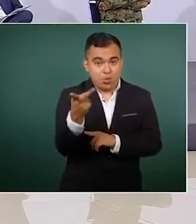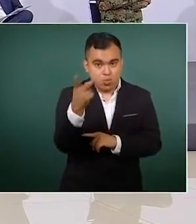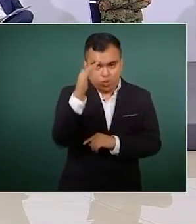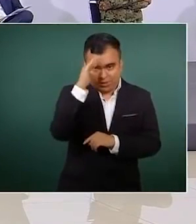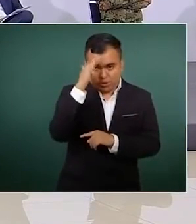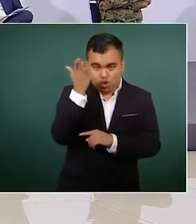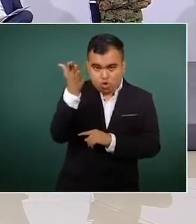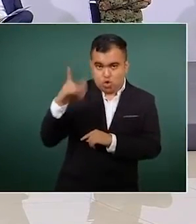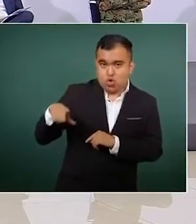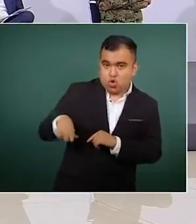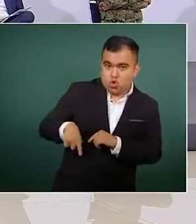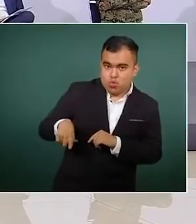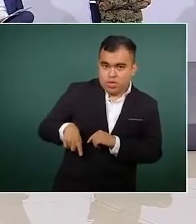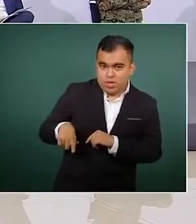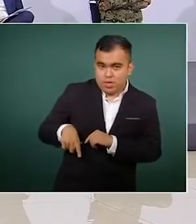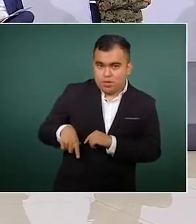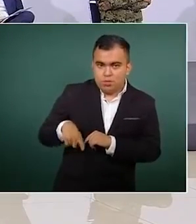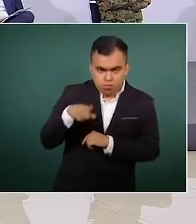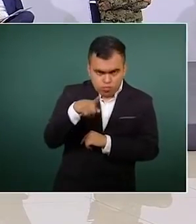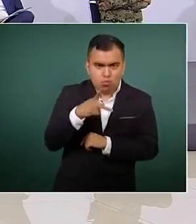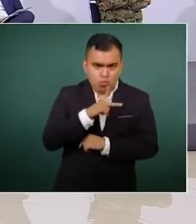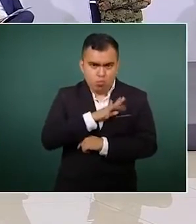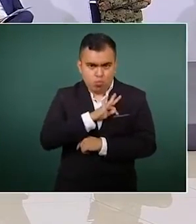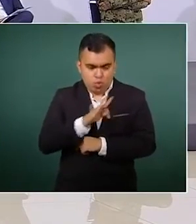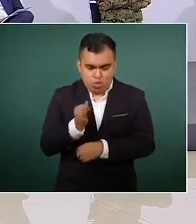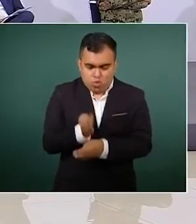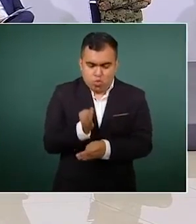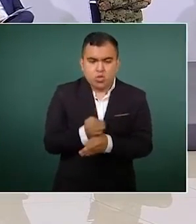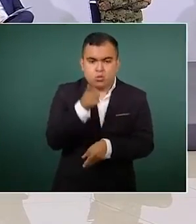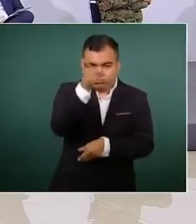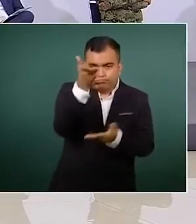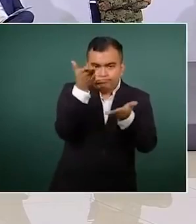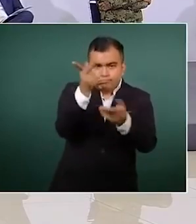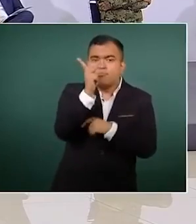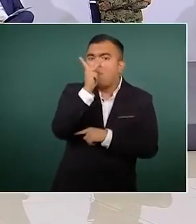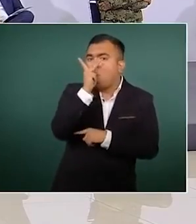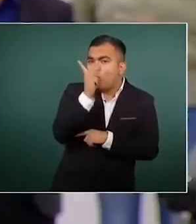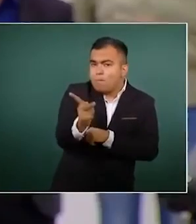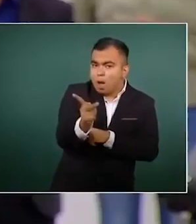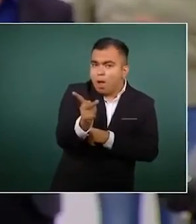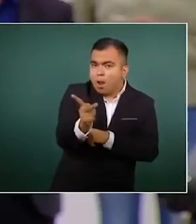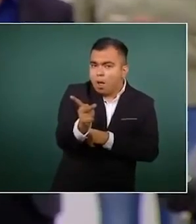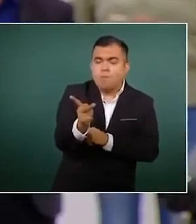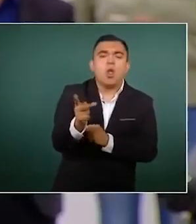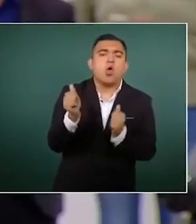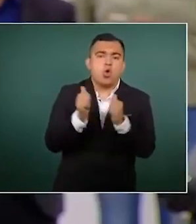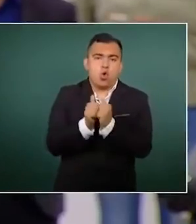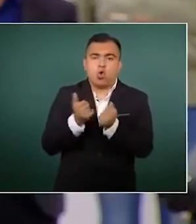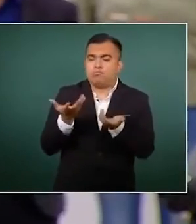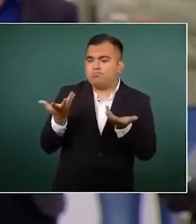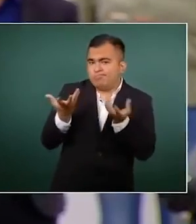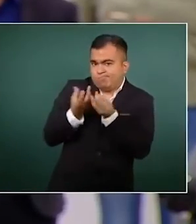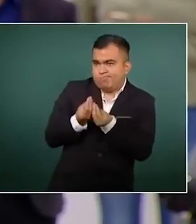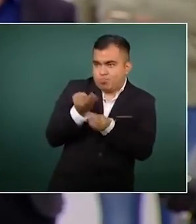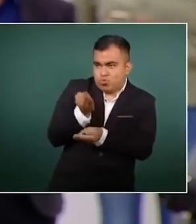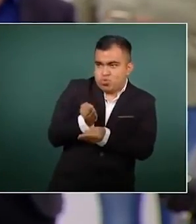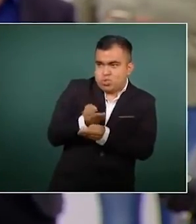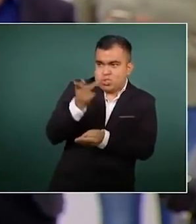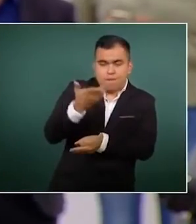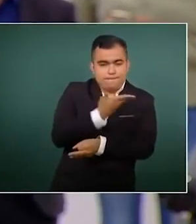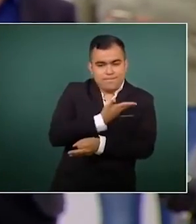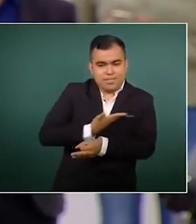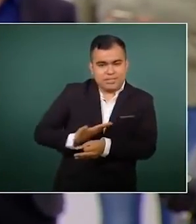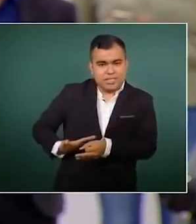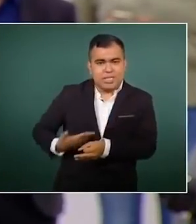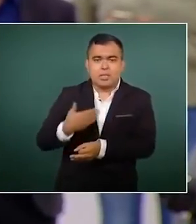Presidente, señor gobernador, ¿podría dar su La youtuber Juncal Solano, quien durante una conferencia mañanera del presidente Andrés Manuel